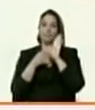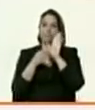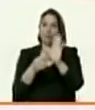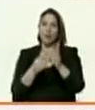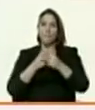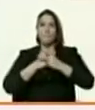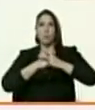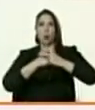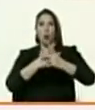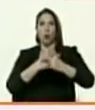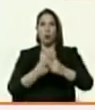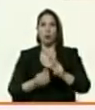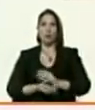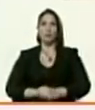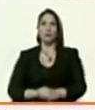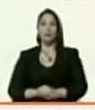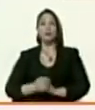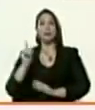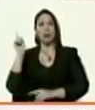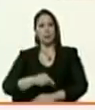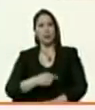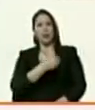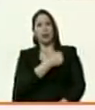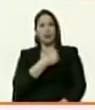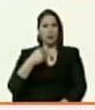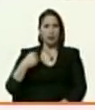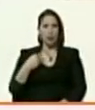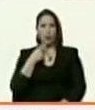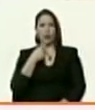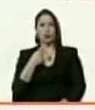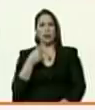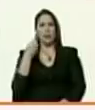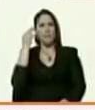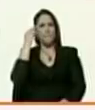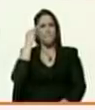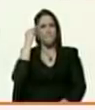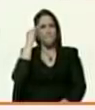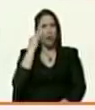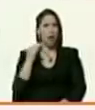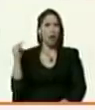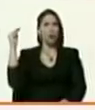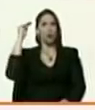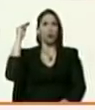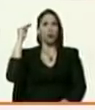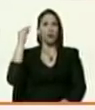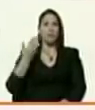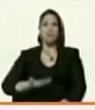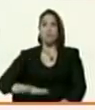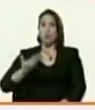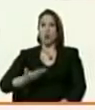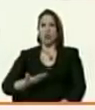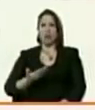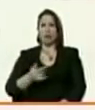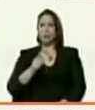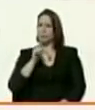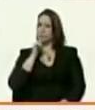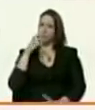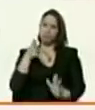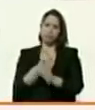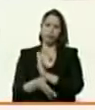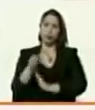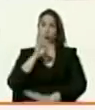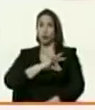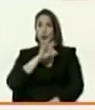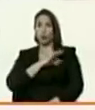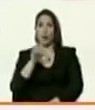voluntad. Y también yo quiero destacar una madurez importante por parte de la sociedad